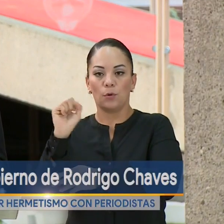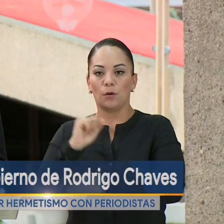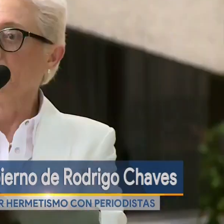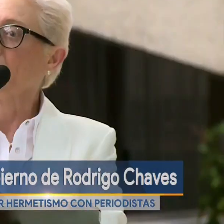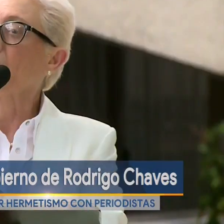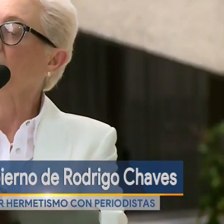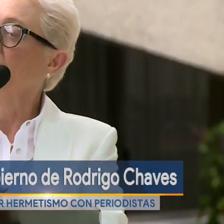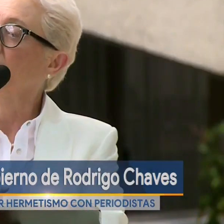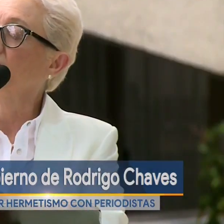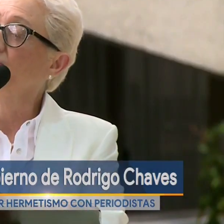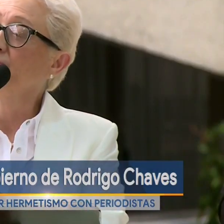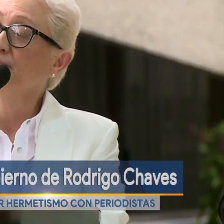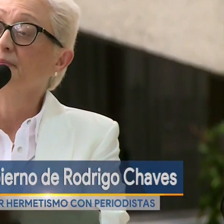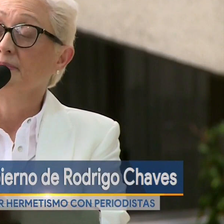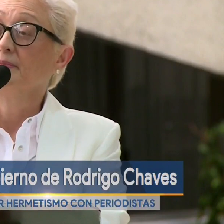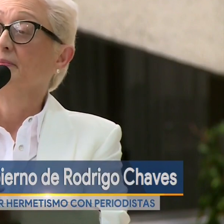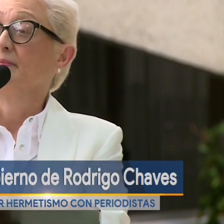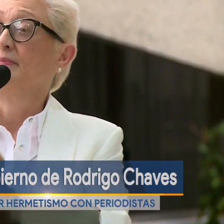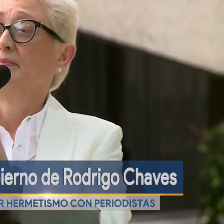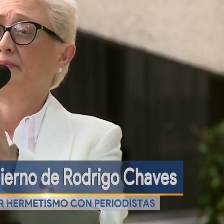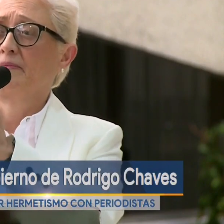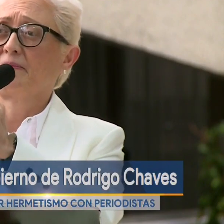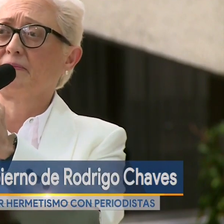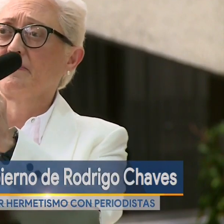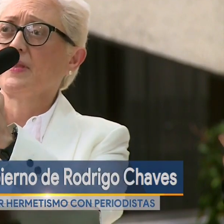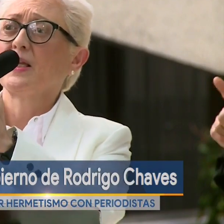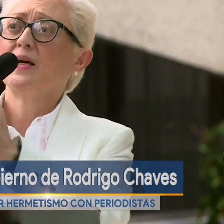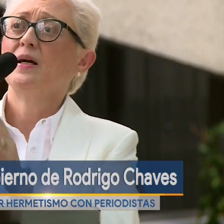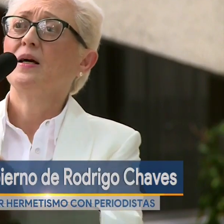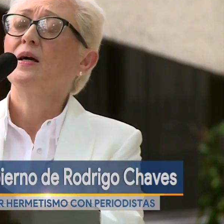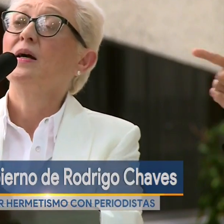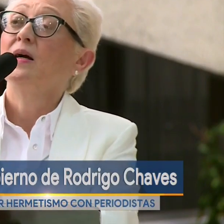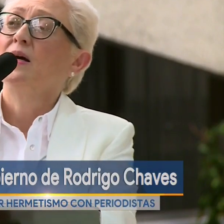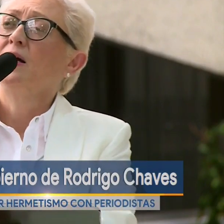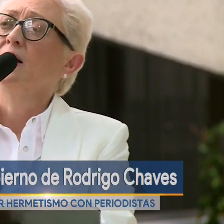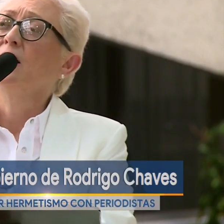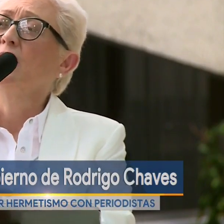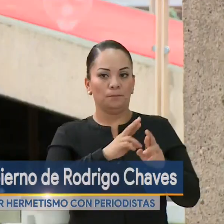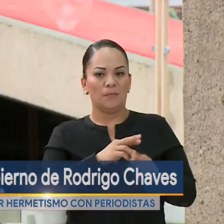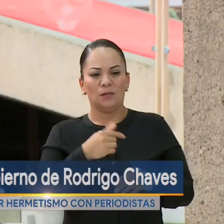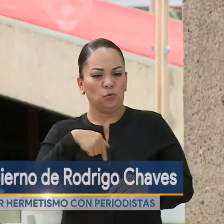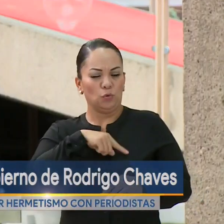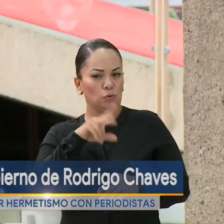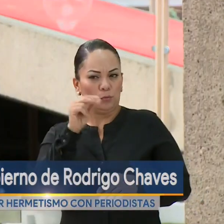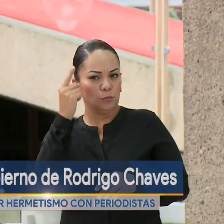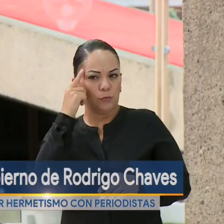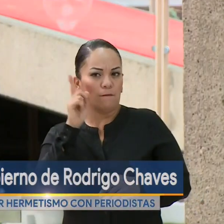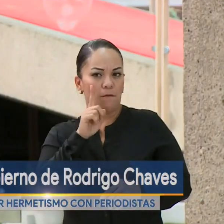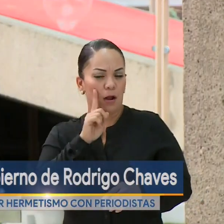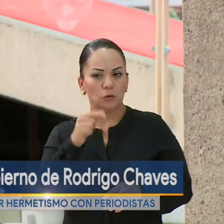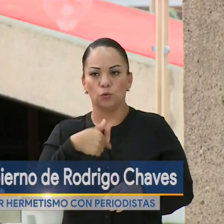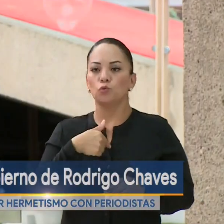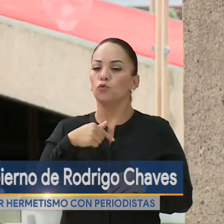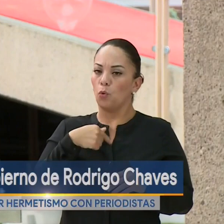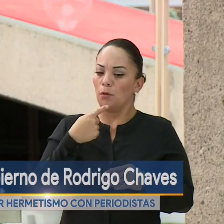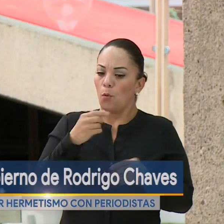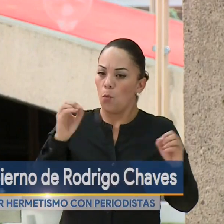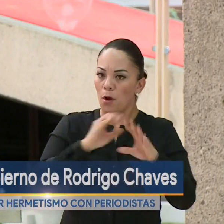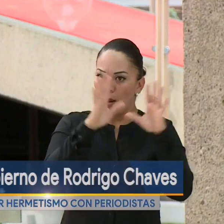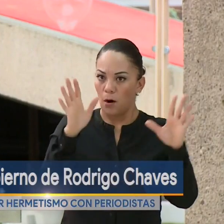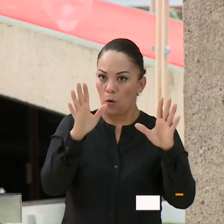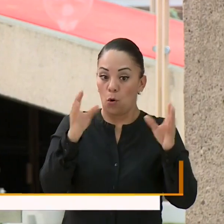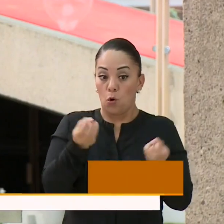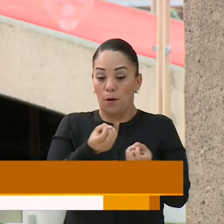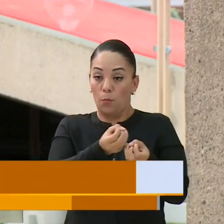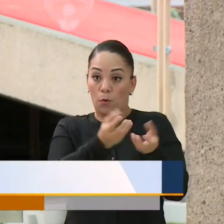el presidente y la ministra de Comunicación se refirieron a este tema. Veamos que es falso. Yo soy muy claro. Lo que publicó la